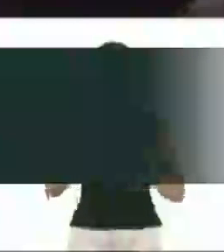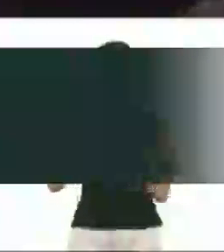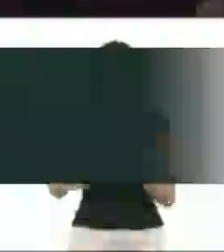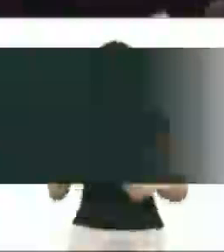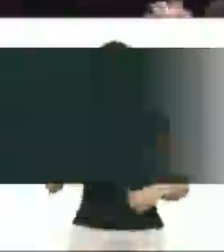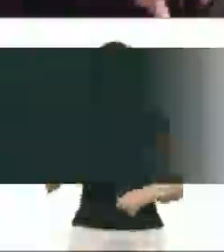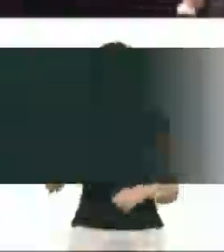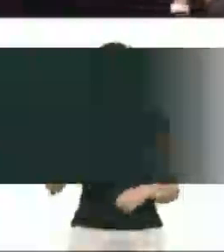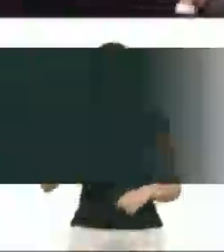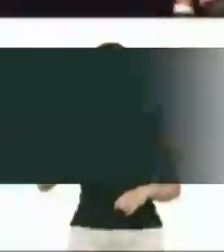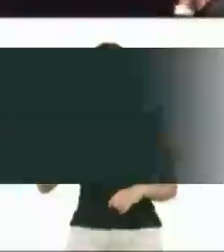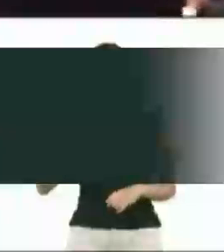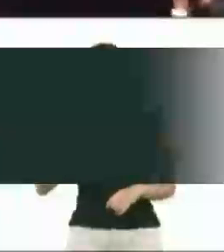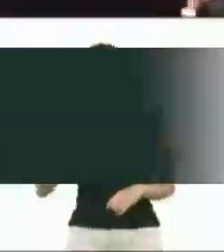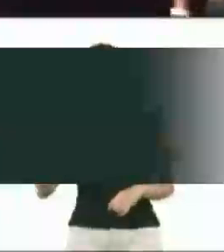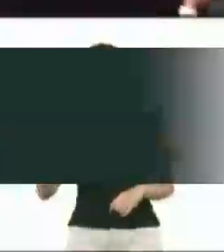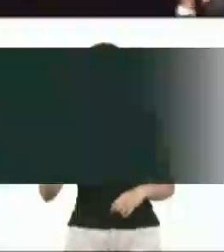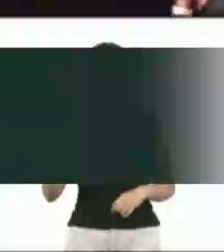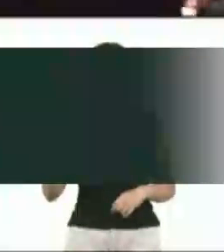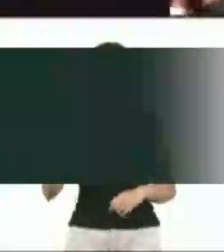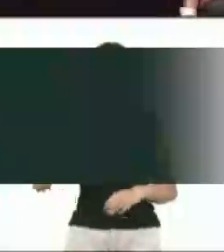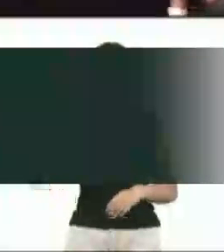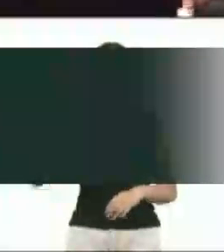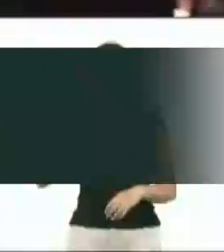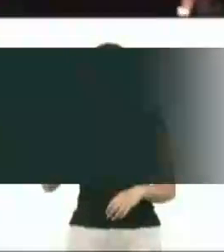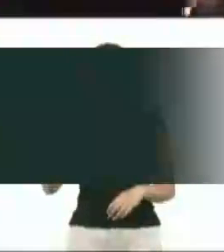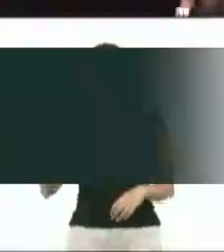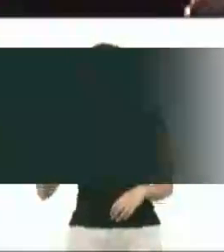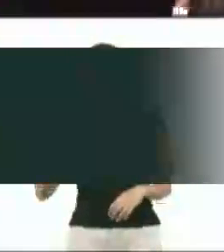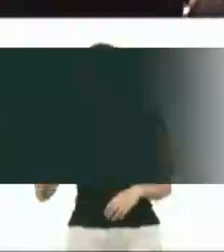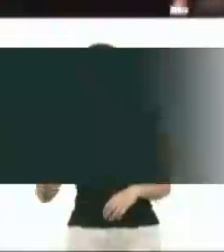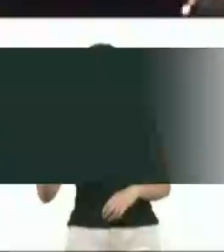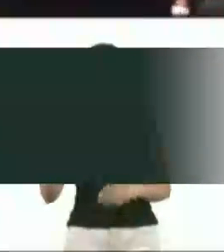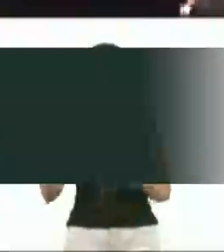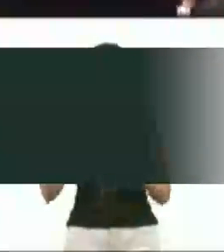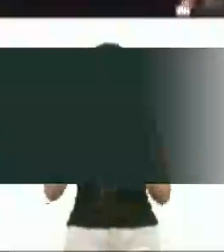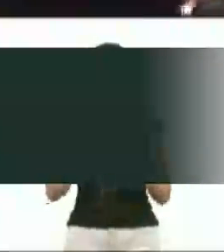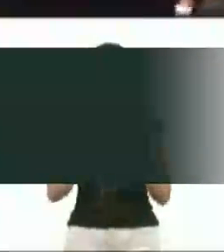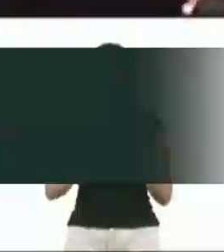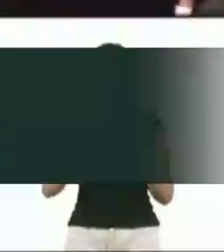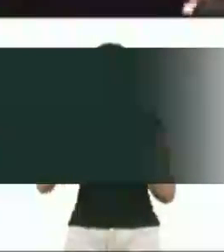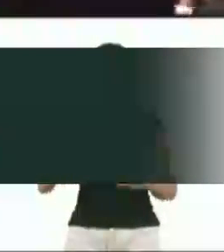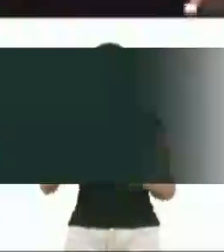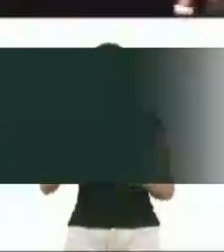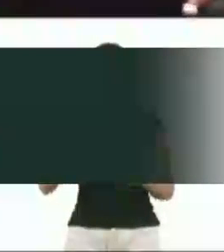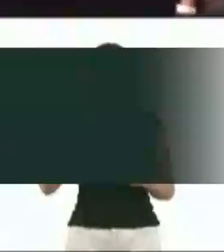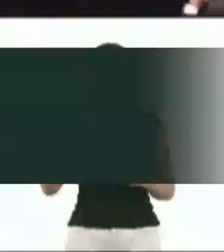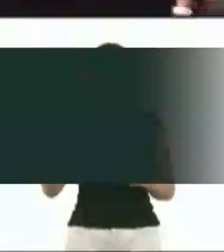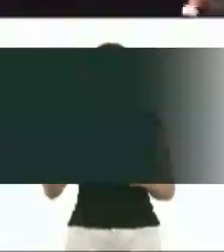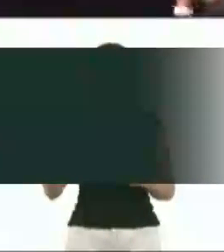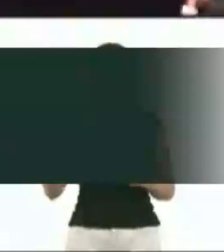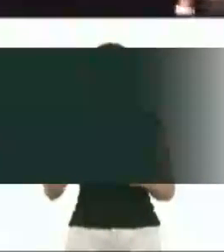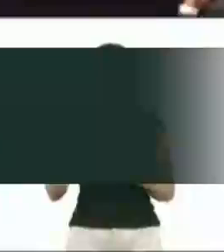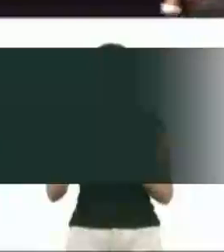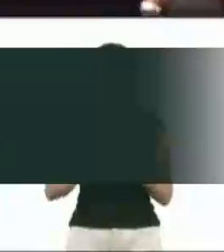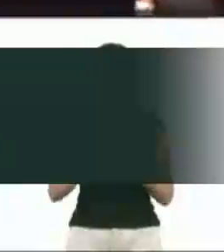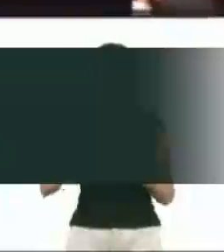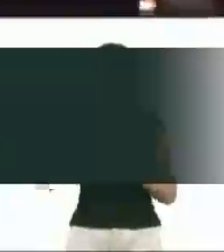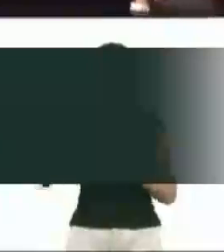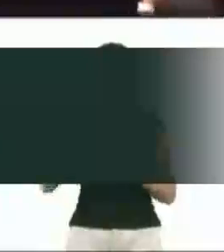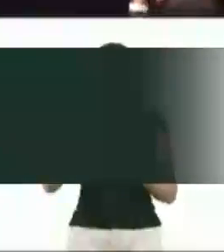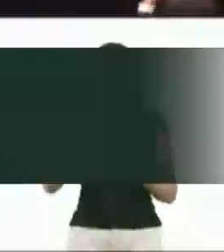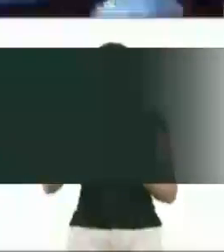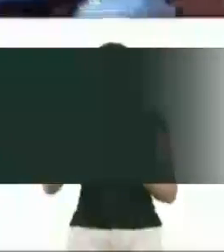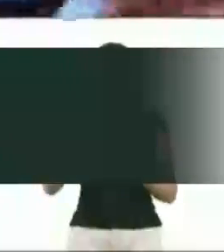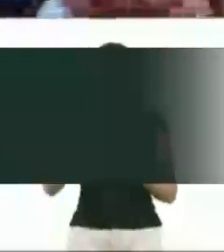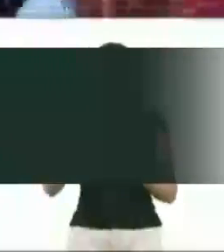en marzo del 2019, pero fue cancelado por la pandemia del coronavirus. Añadió que la idea original fue de la alcaldesa de Iztapalapa,